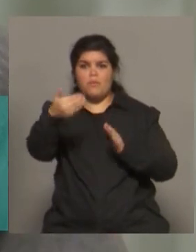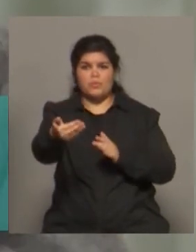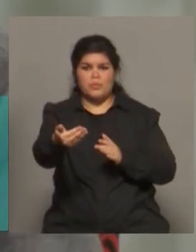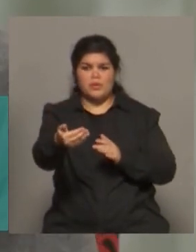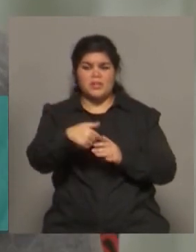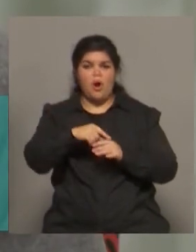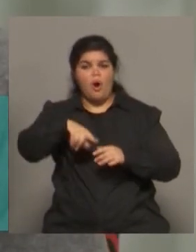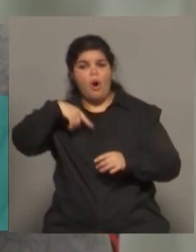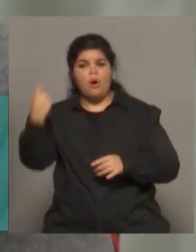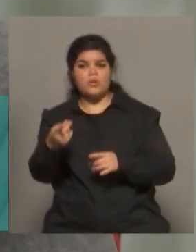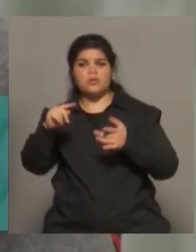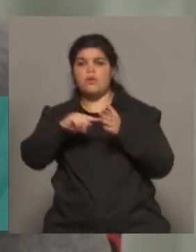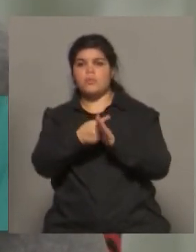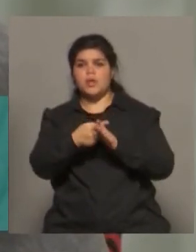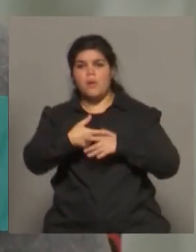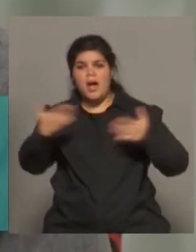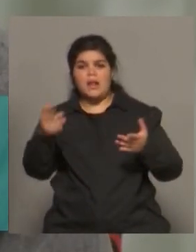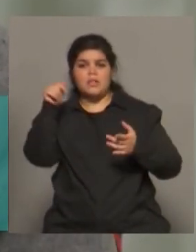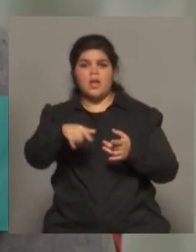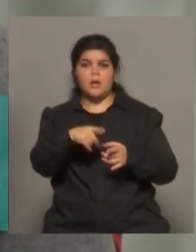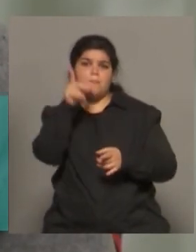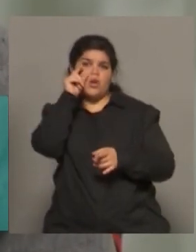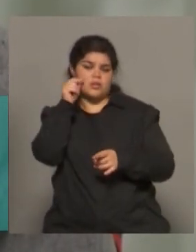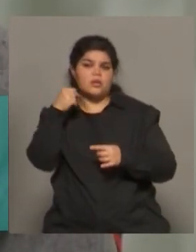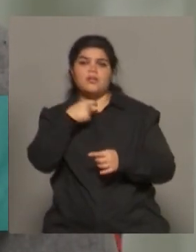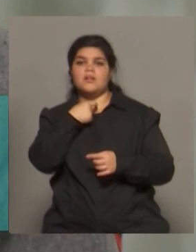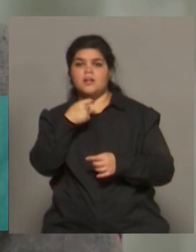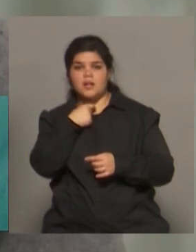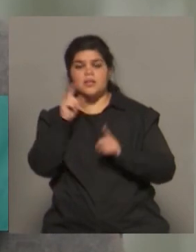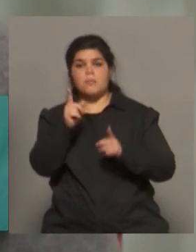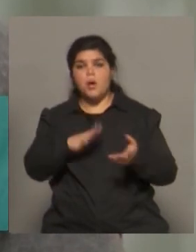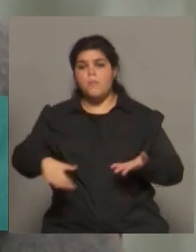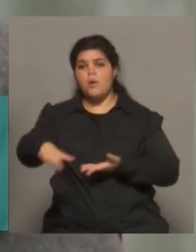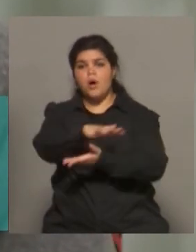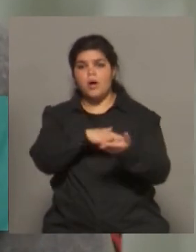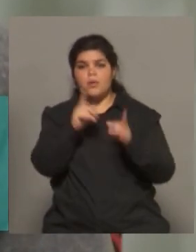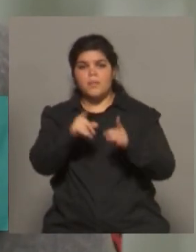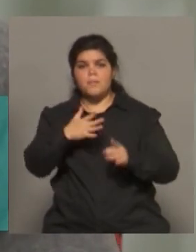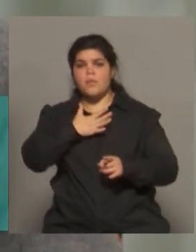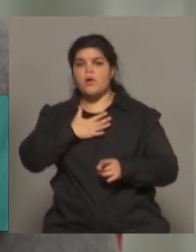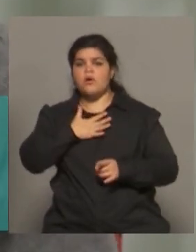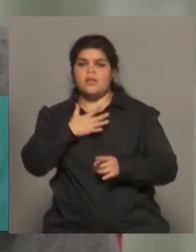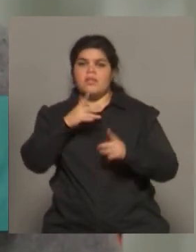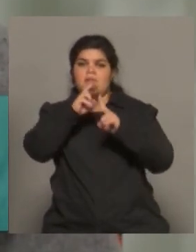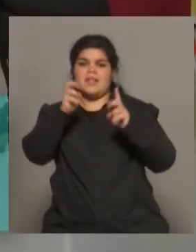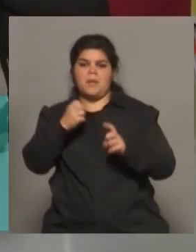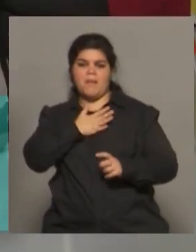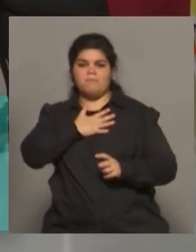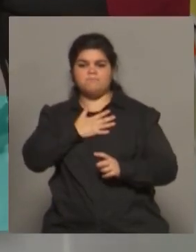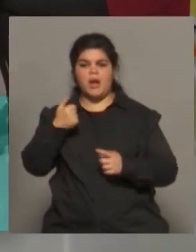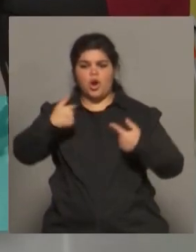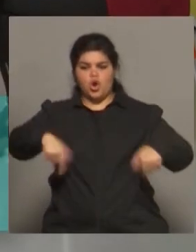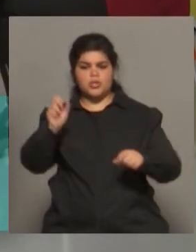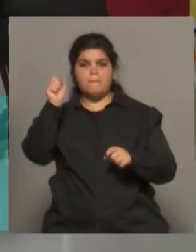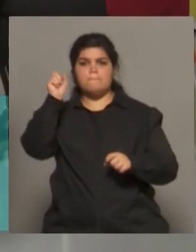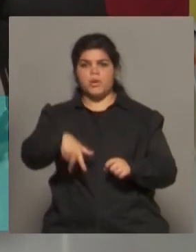que legítimamente tienen los políticos y sobre todo los pueblos a partir de ese sentimiento de pertenencia a una